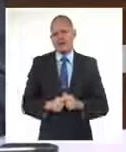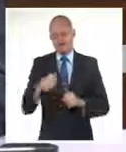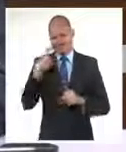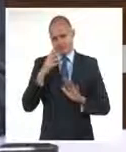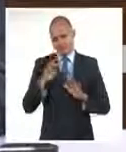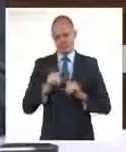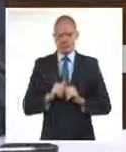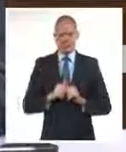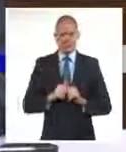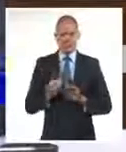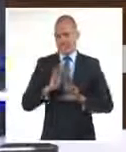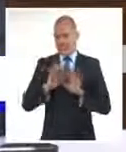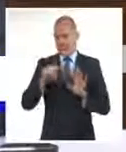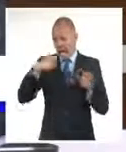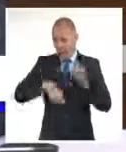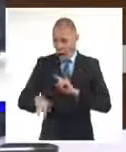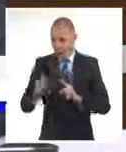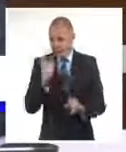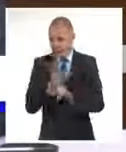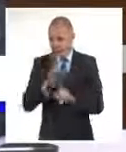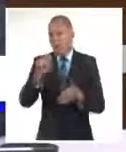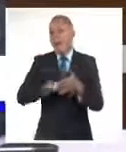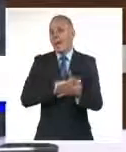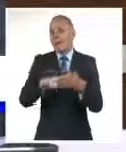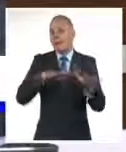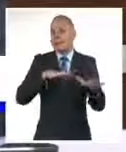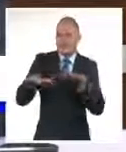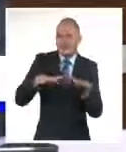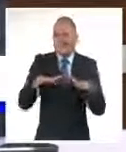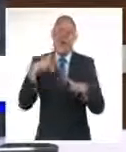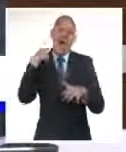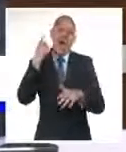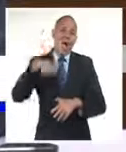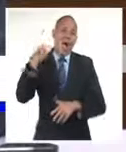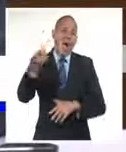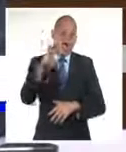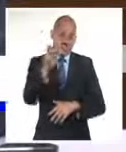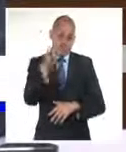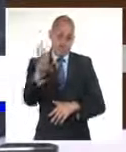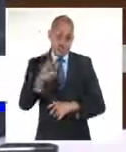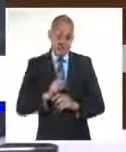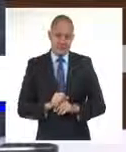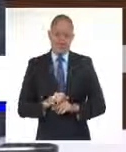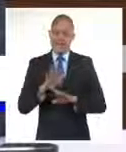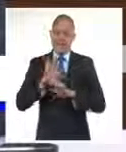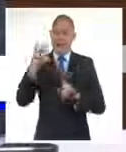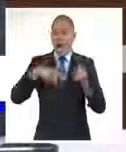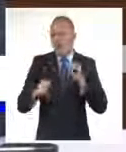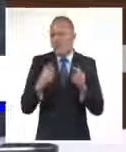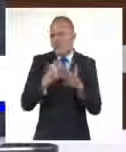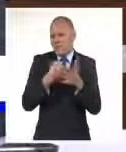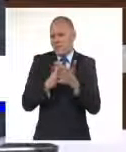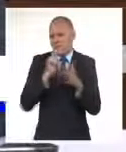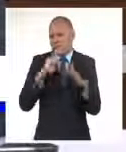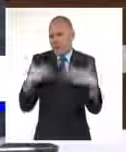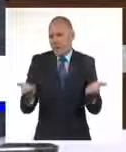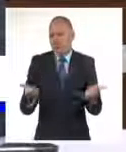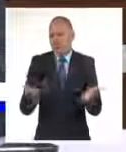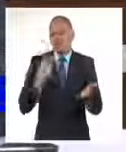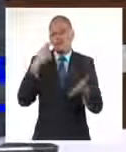al plan del 2023, intencionar dentro del esquema empresarial